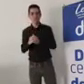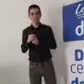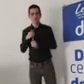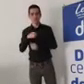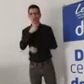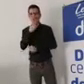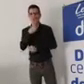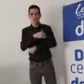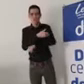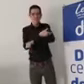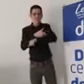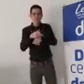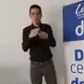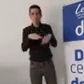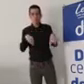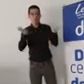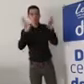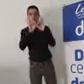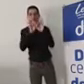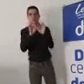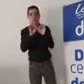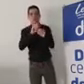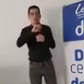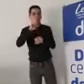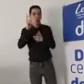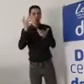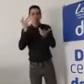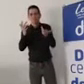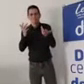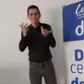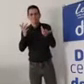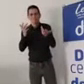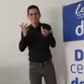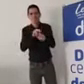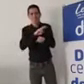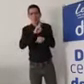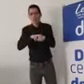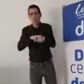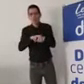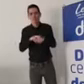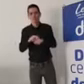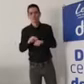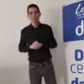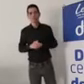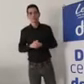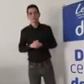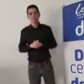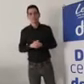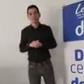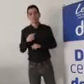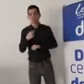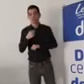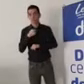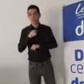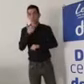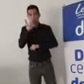el apellido más popular de Colombia, que es Rodríguez, pero tengo otro que es autóctono y de origen indígena, y tampoco tengo los recursos necesarios, ni